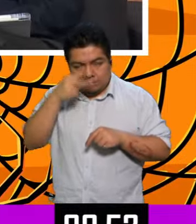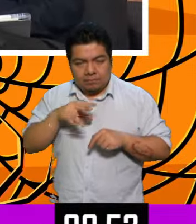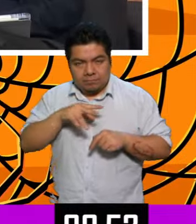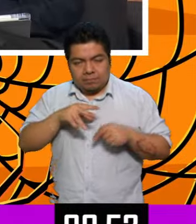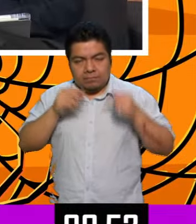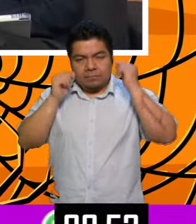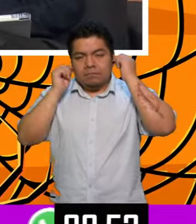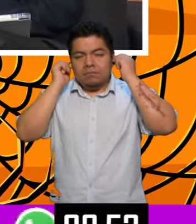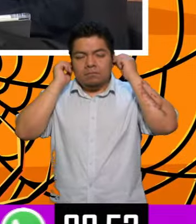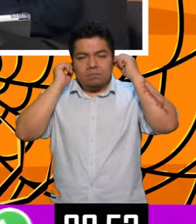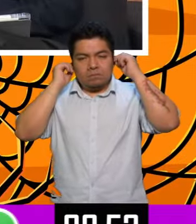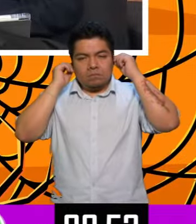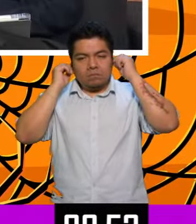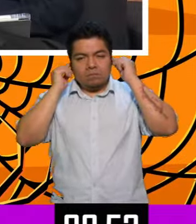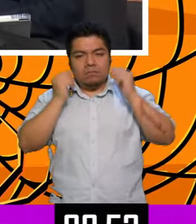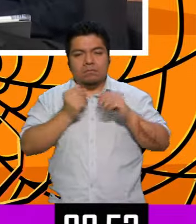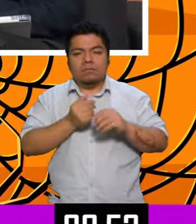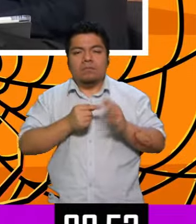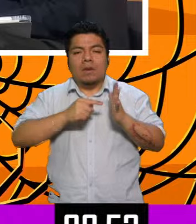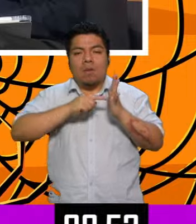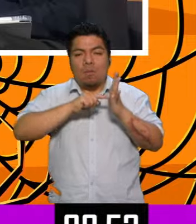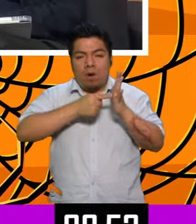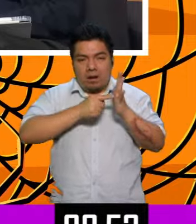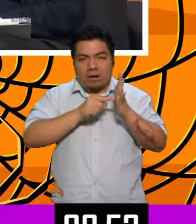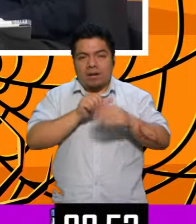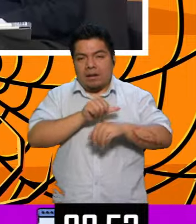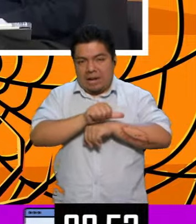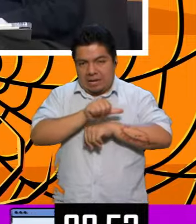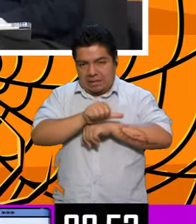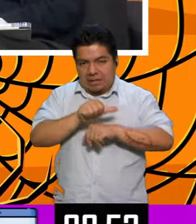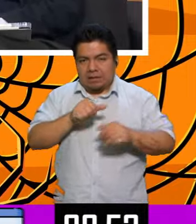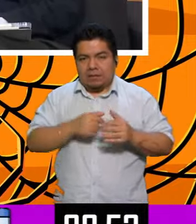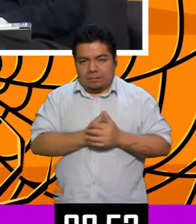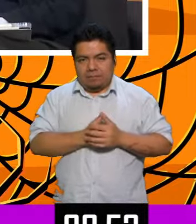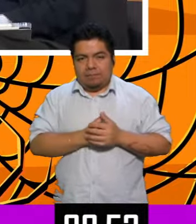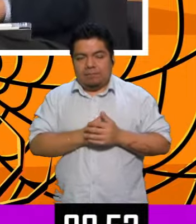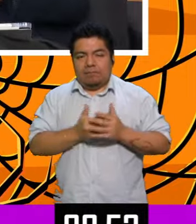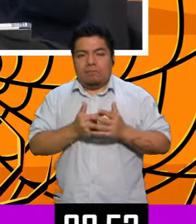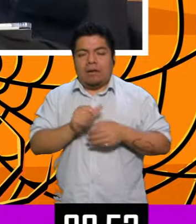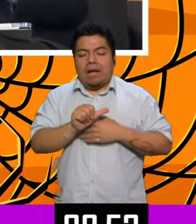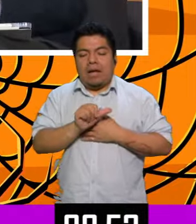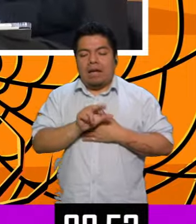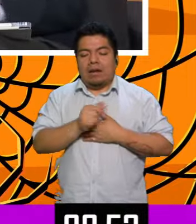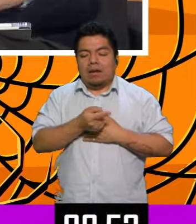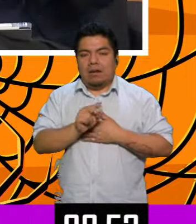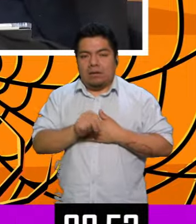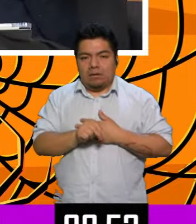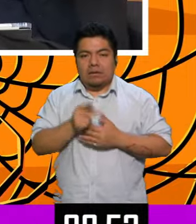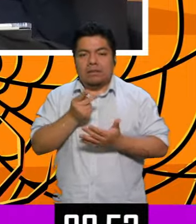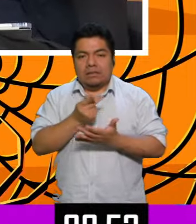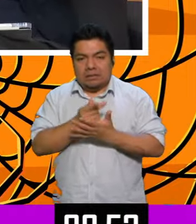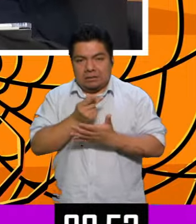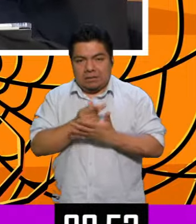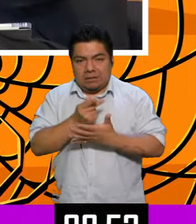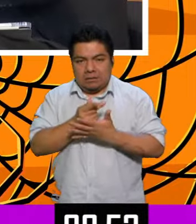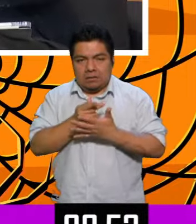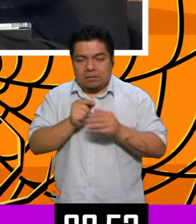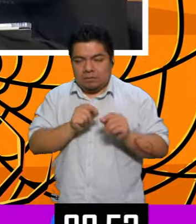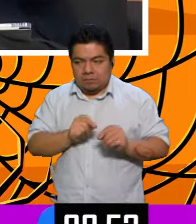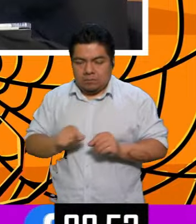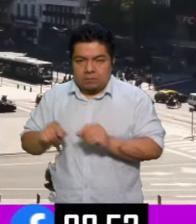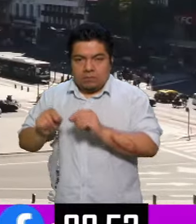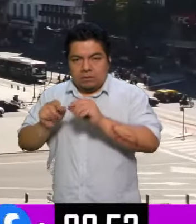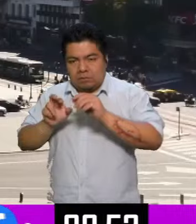Y luego tenemos Buenos Aires y Argentina, ¿no? Argentina... Argentum quiere decir plata, y entonces pasa por